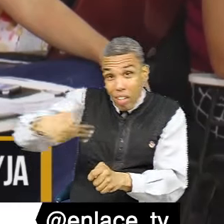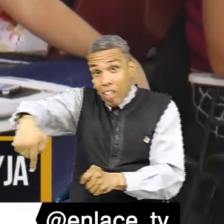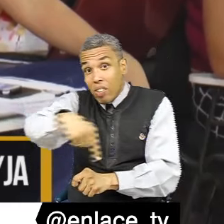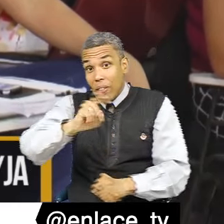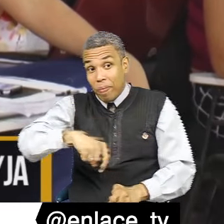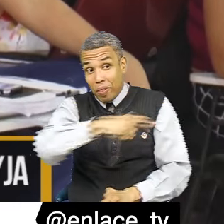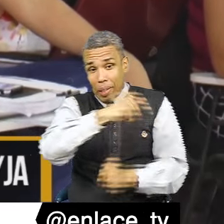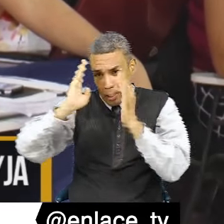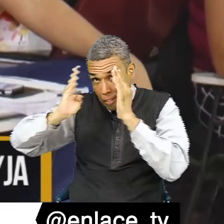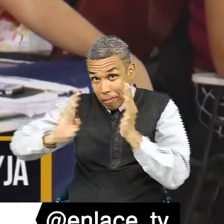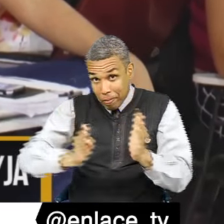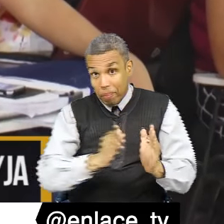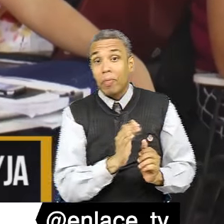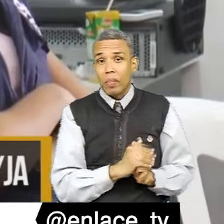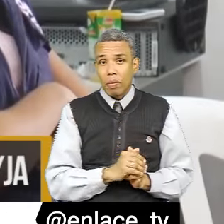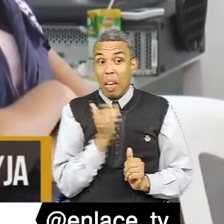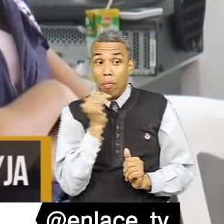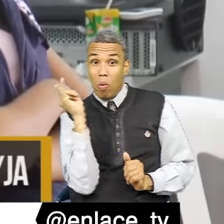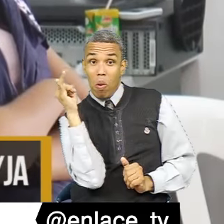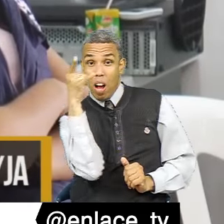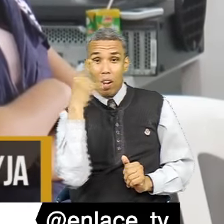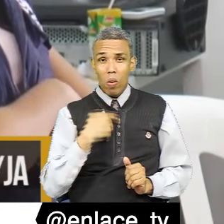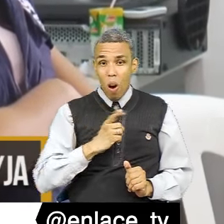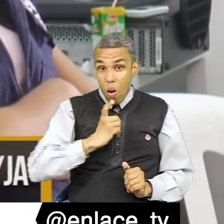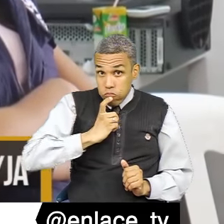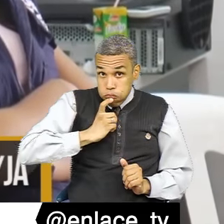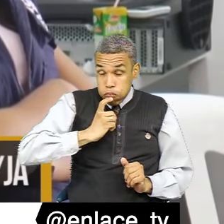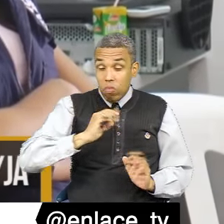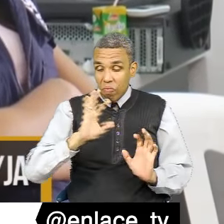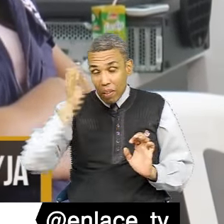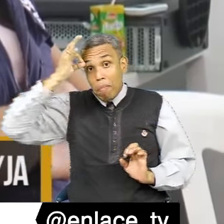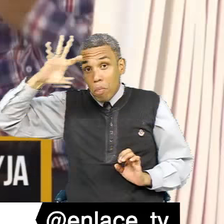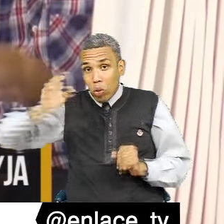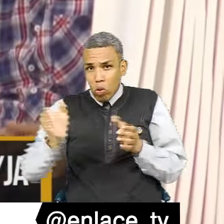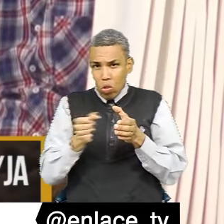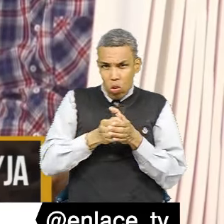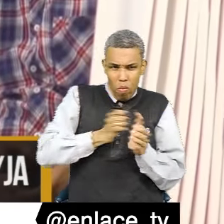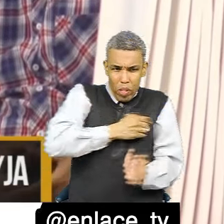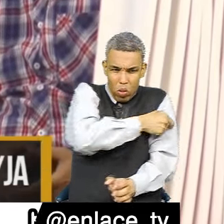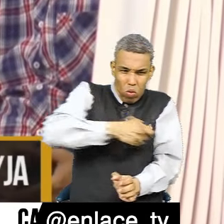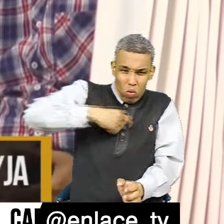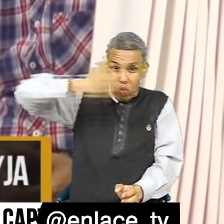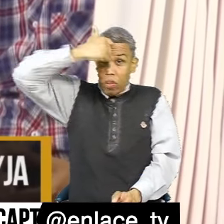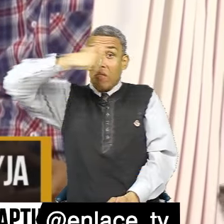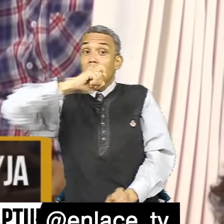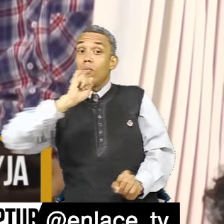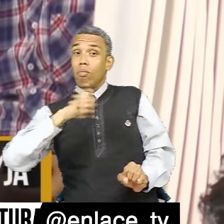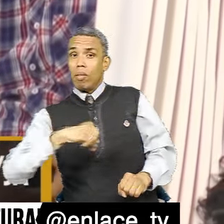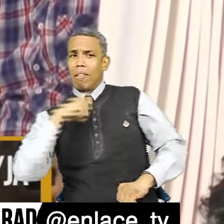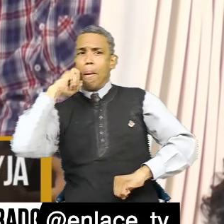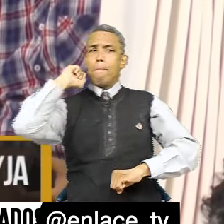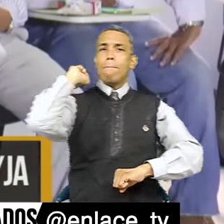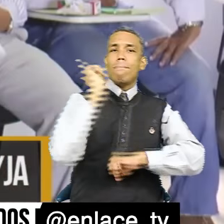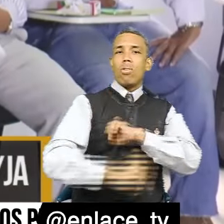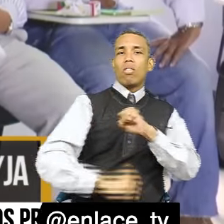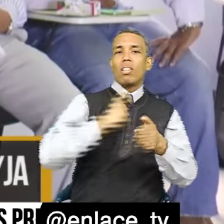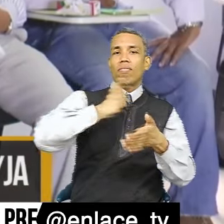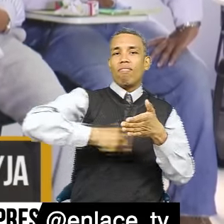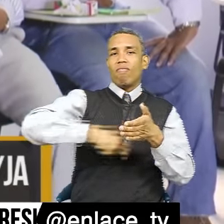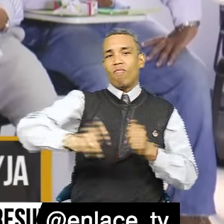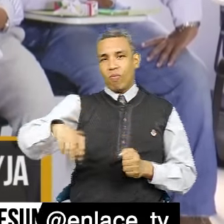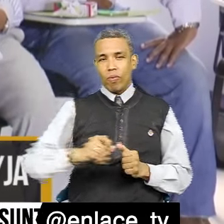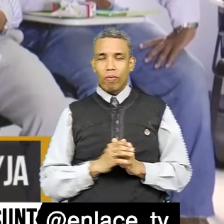tema de atención a víctimas. La idea es que sí, que existan unos compromisos serios por parte de todas las entidades del SNARIF, tendientes precisamente a que